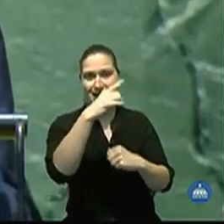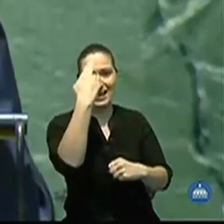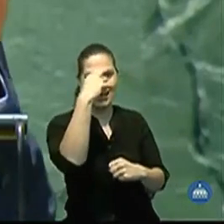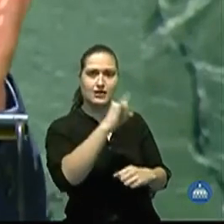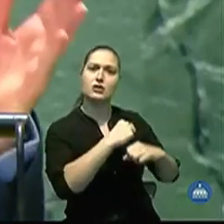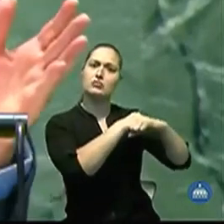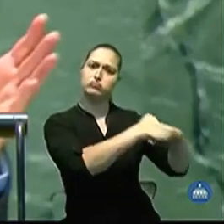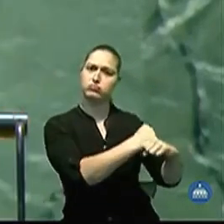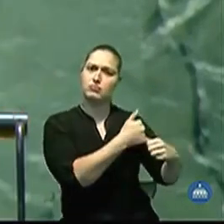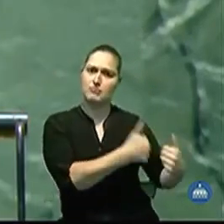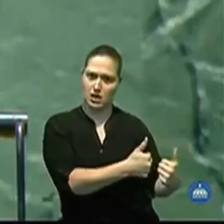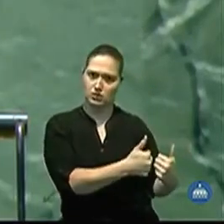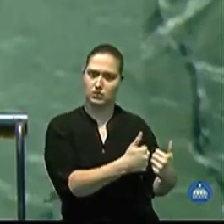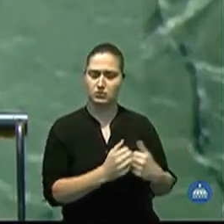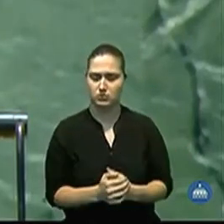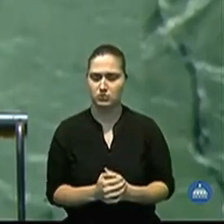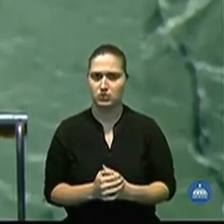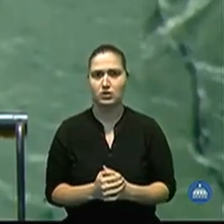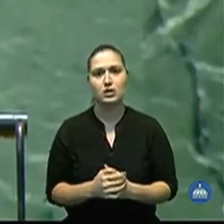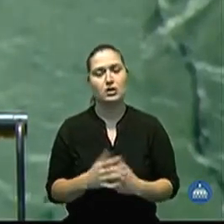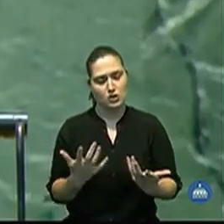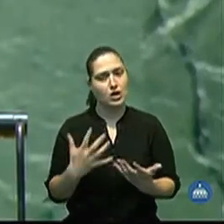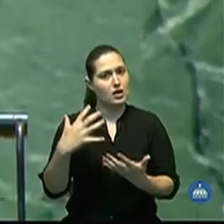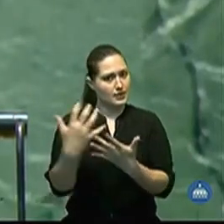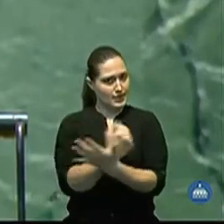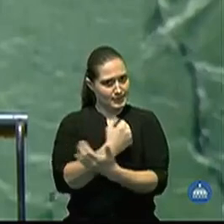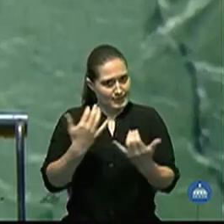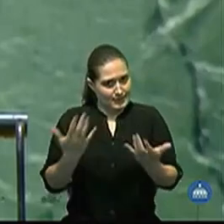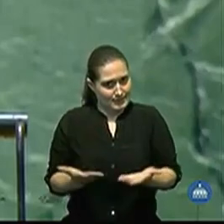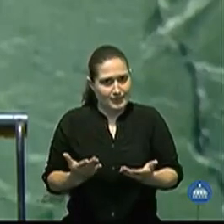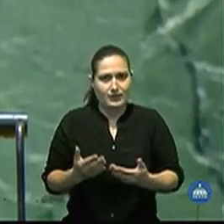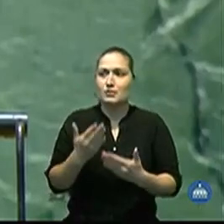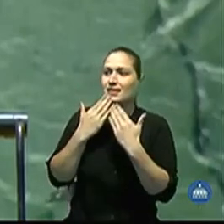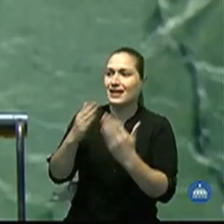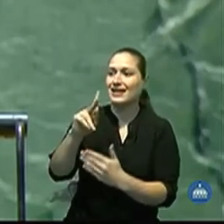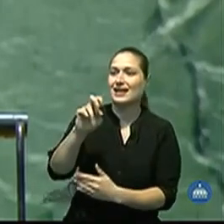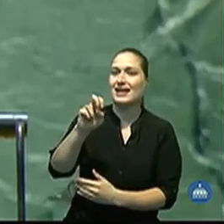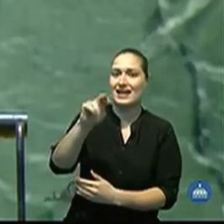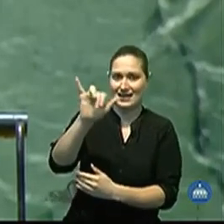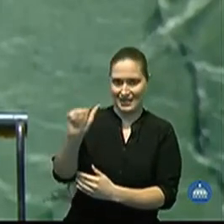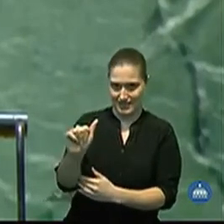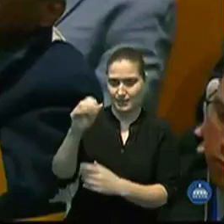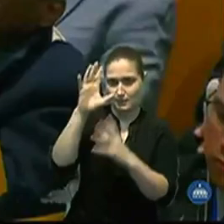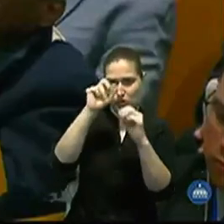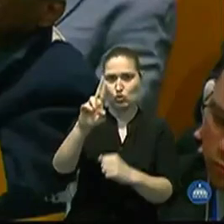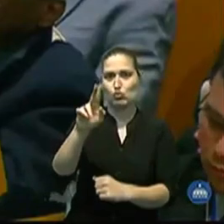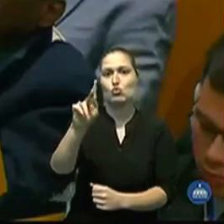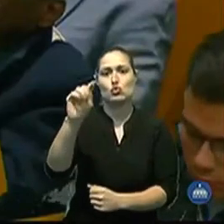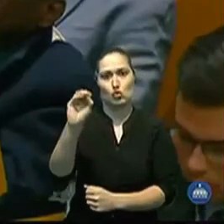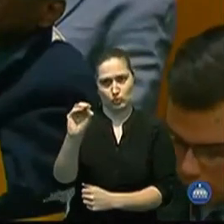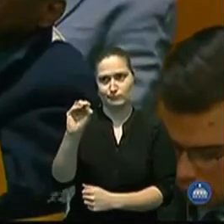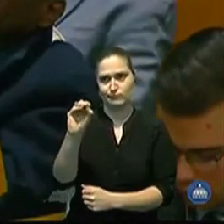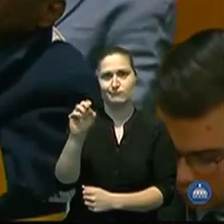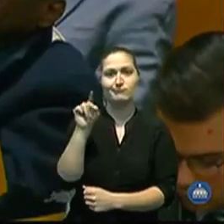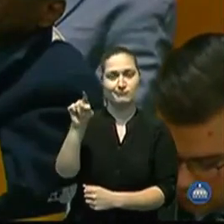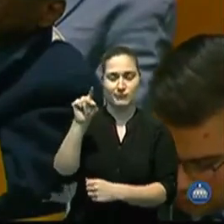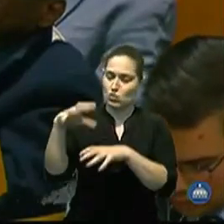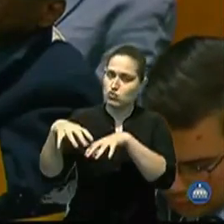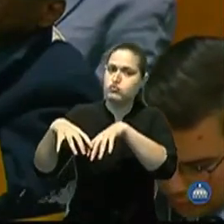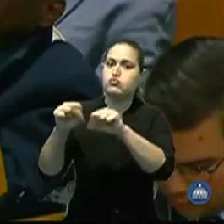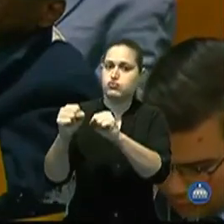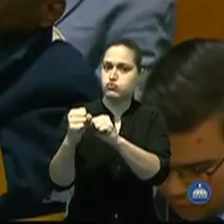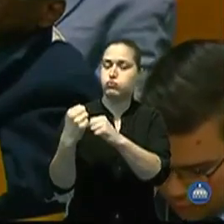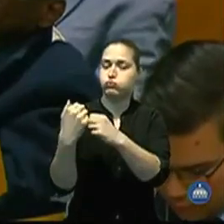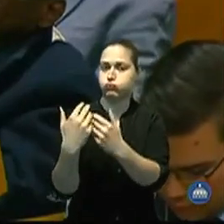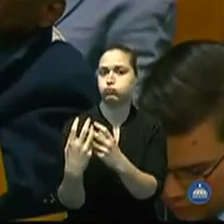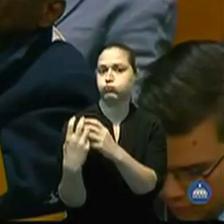Aprovechamos la ocasión para agradecer a Kenia y al presidente Ruto que ha cargado con la mayor parte de los